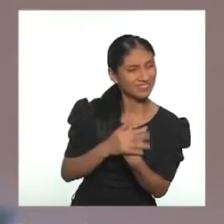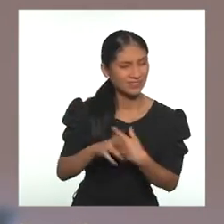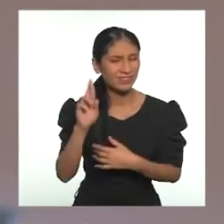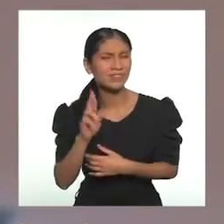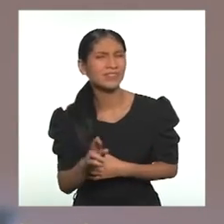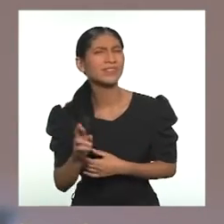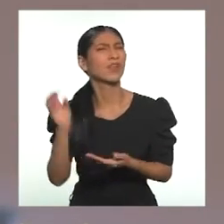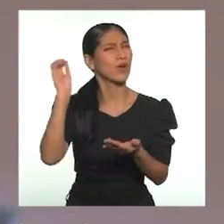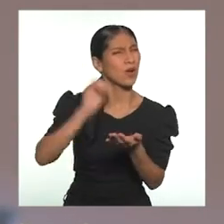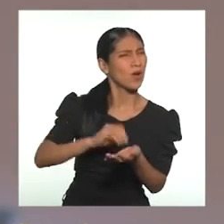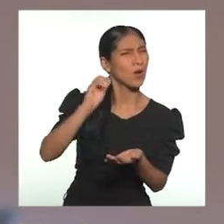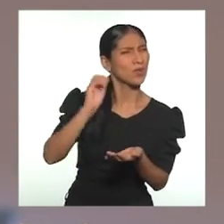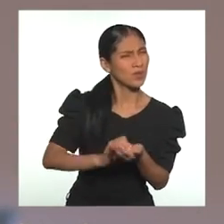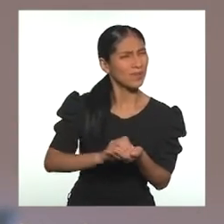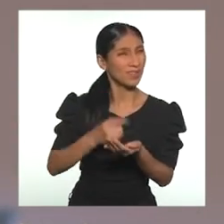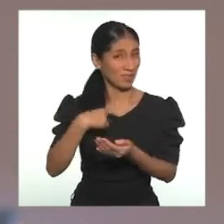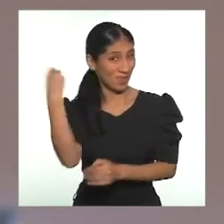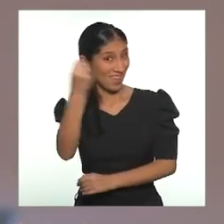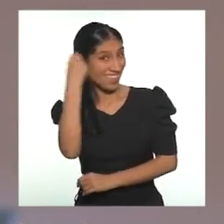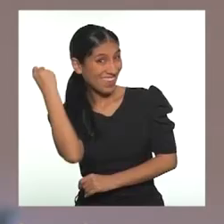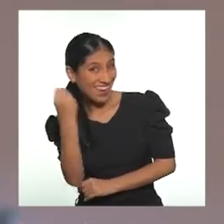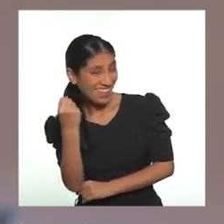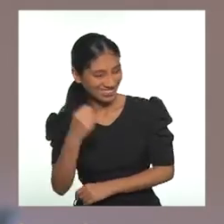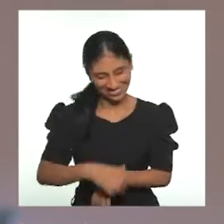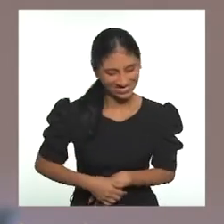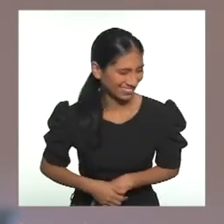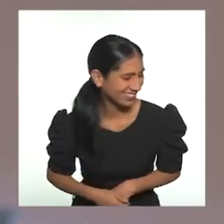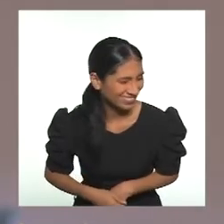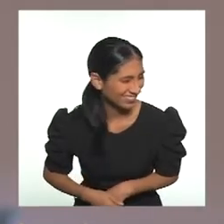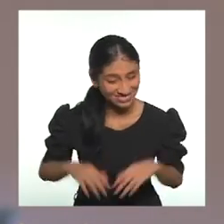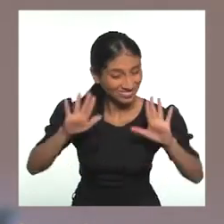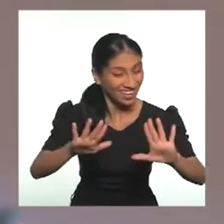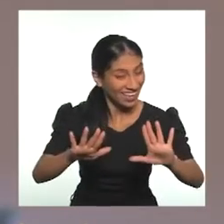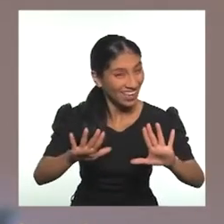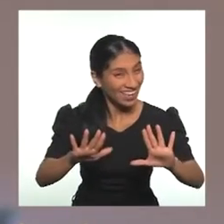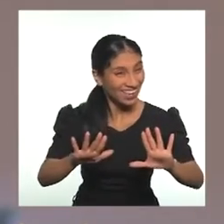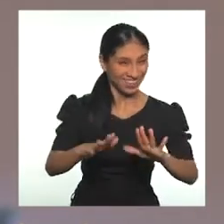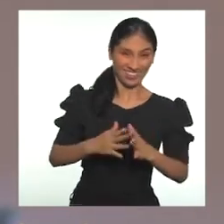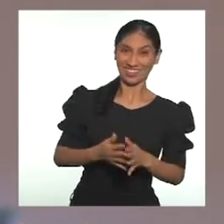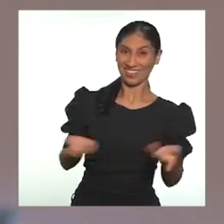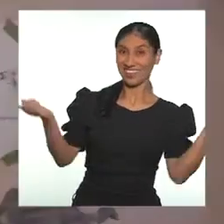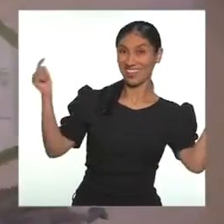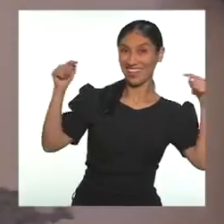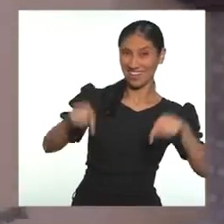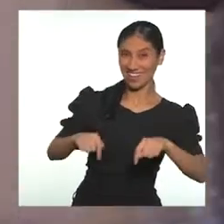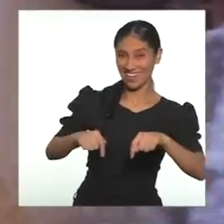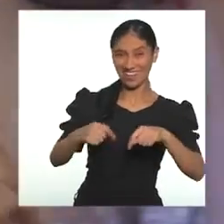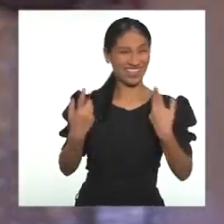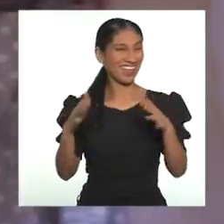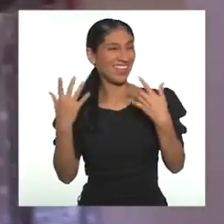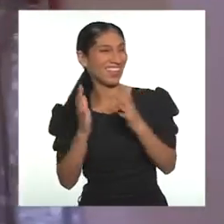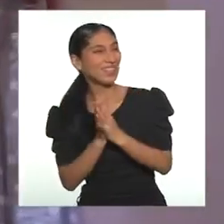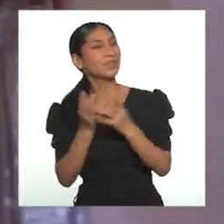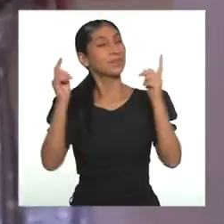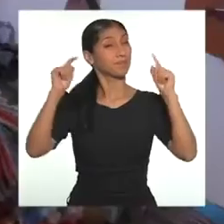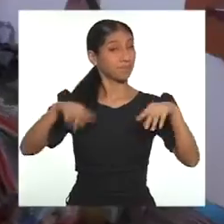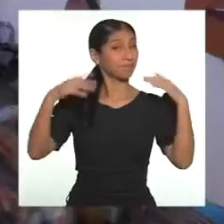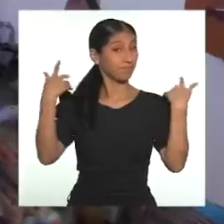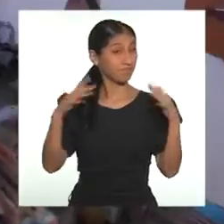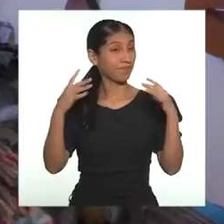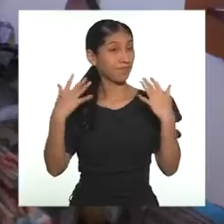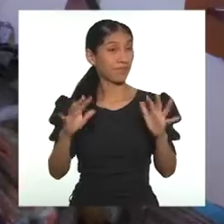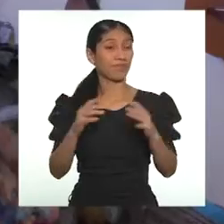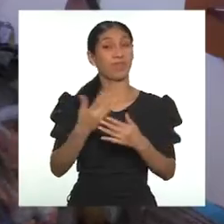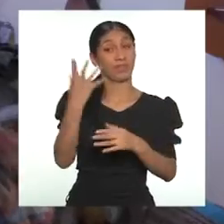¡Está bien! ¡Ruperto, una vez más! ¡Esta vez te voy a ganar! ¡Cógelo! ¡Listo!